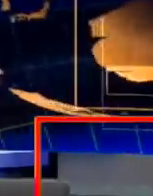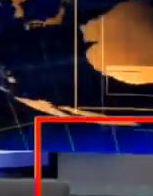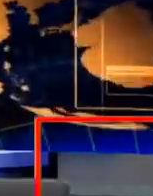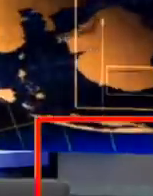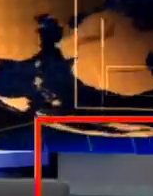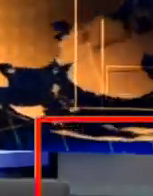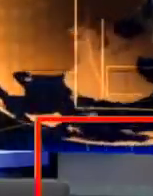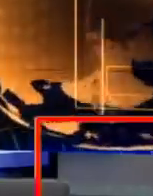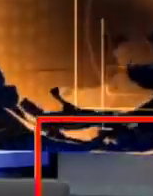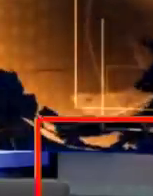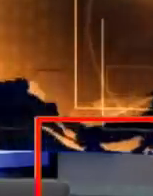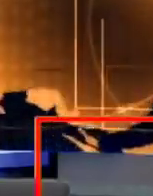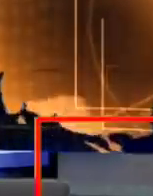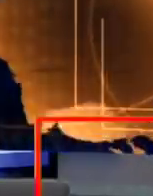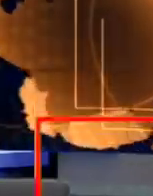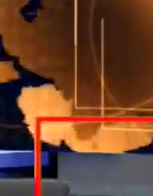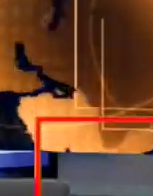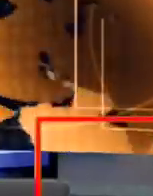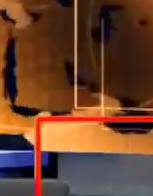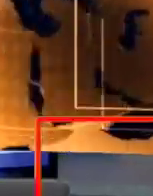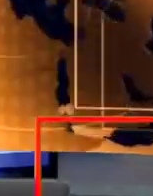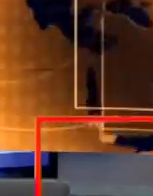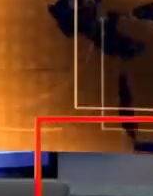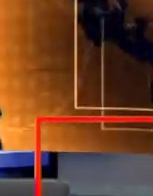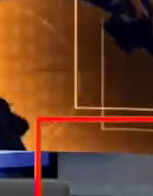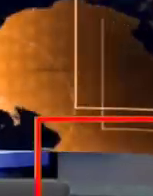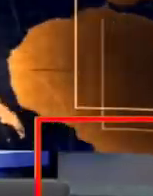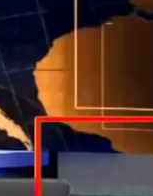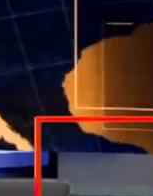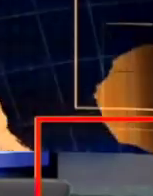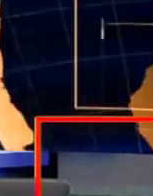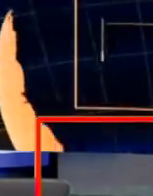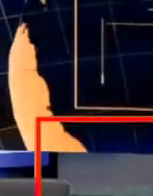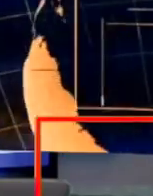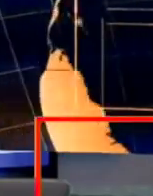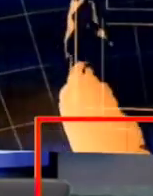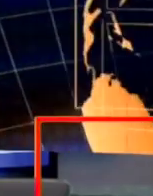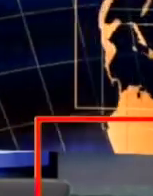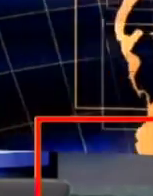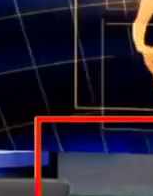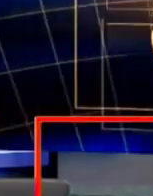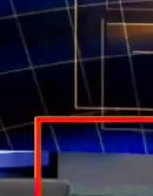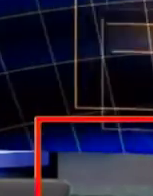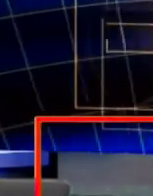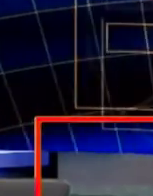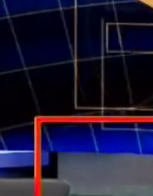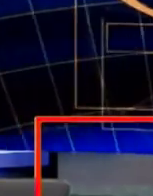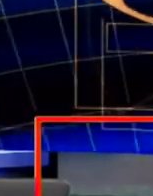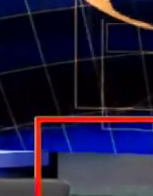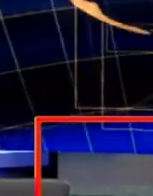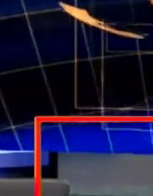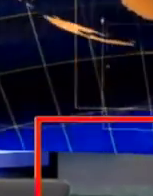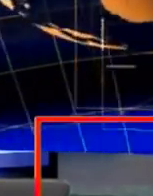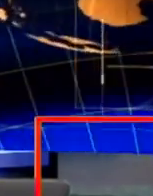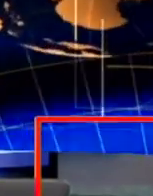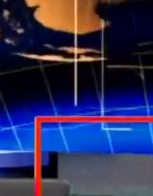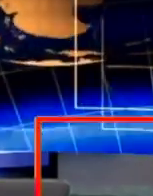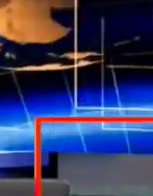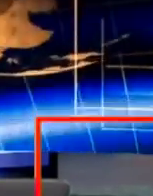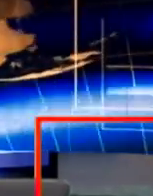de prensa. Afortunadamente las cosas están cambiando, afortunadamente el presidente le está apostando por